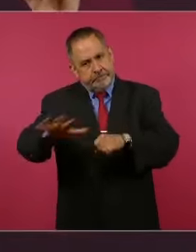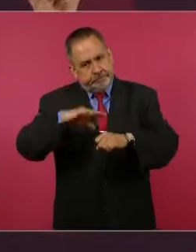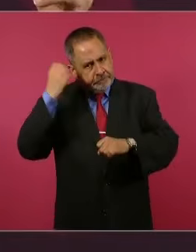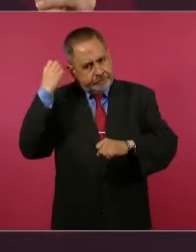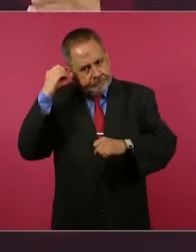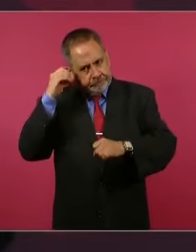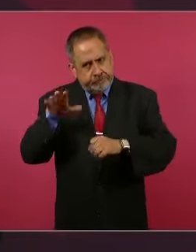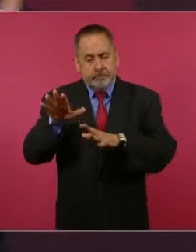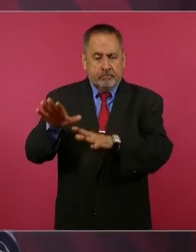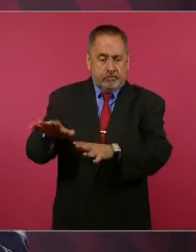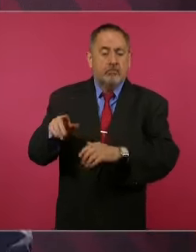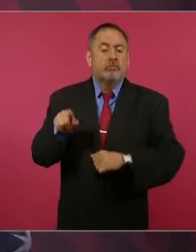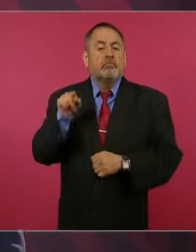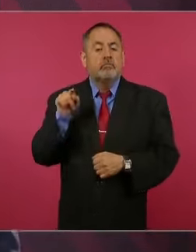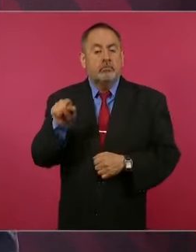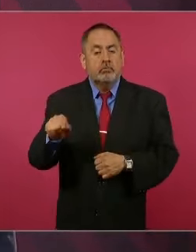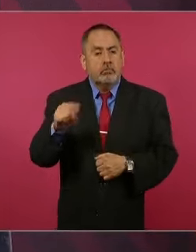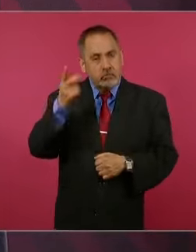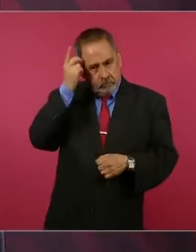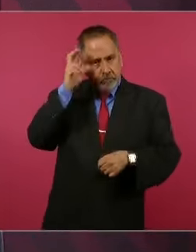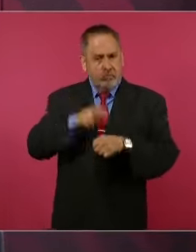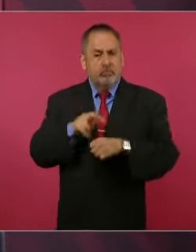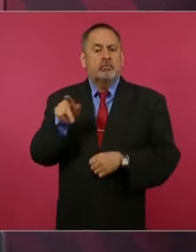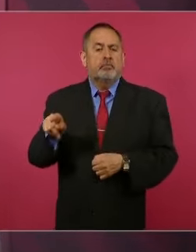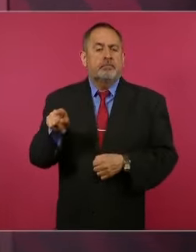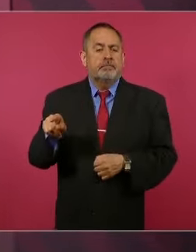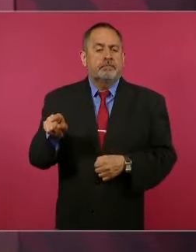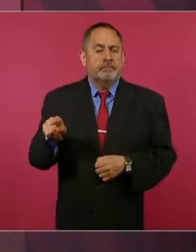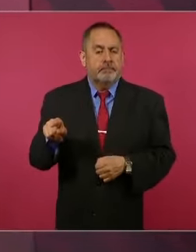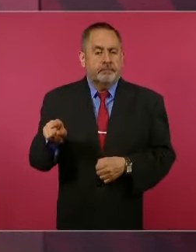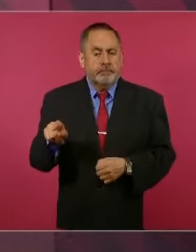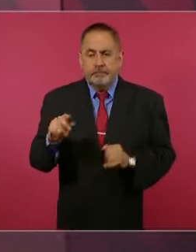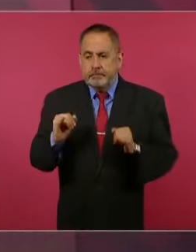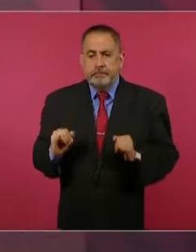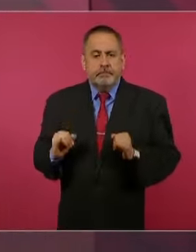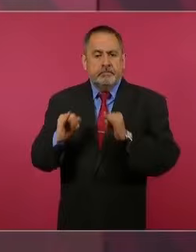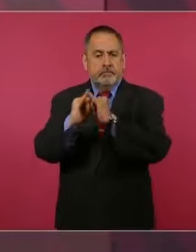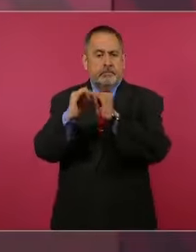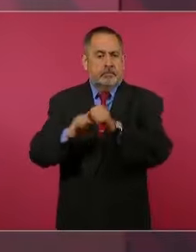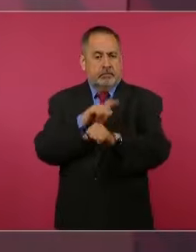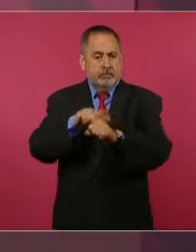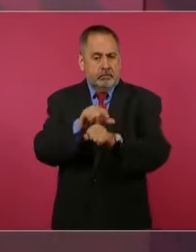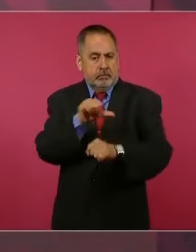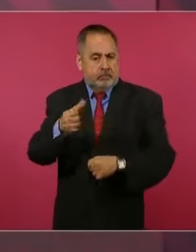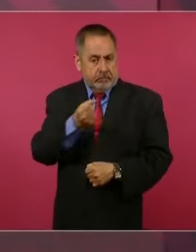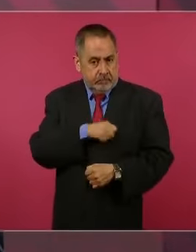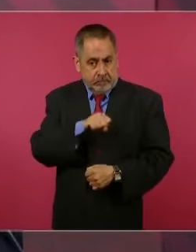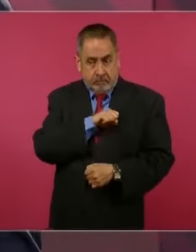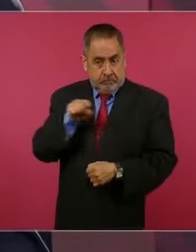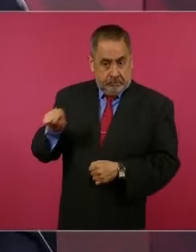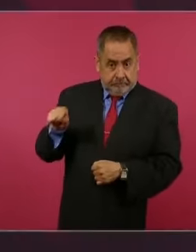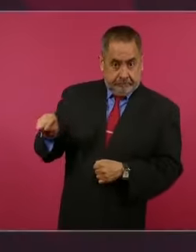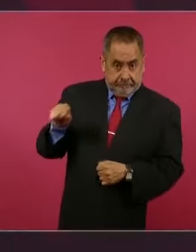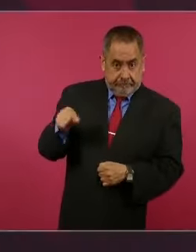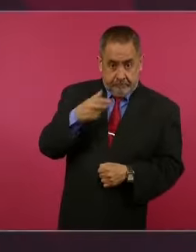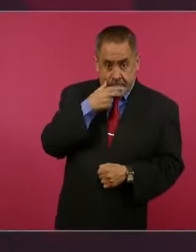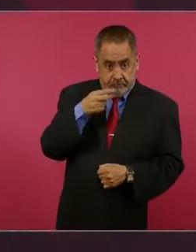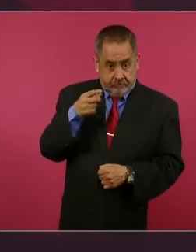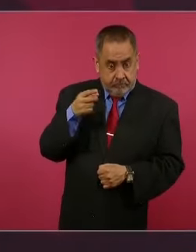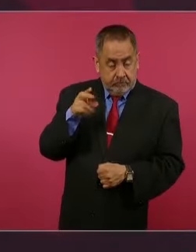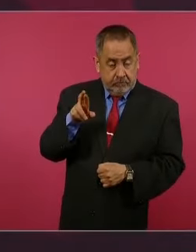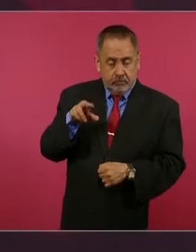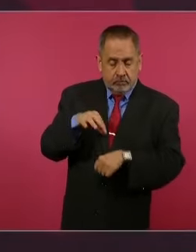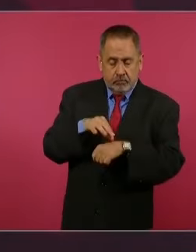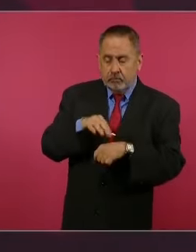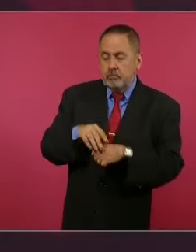Oaxaca y es el director de los institutos nacionales de salud